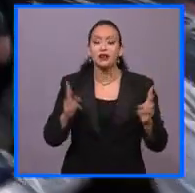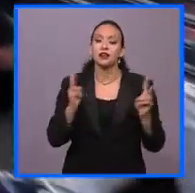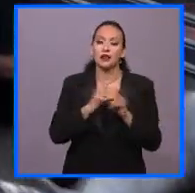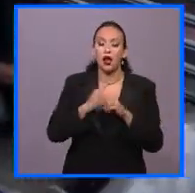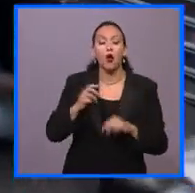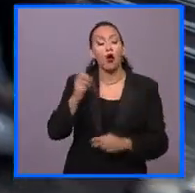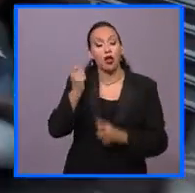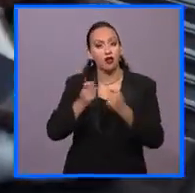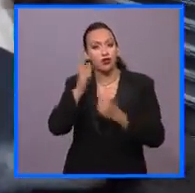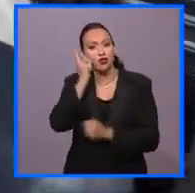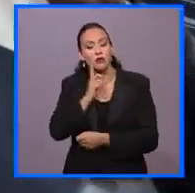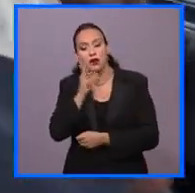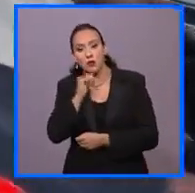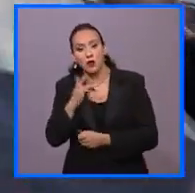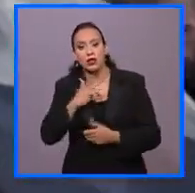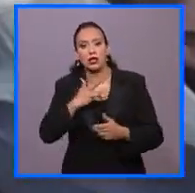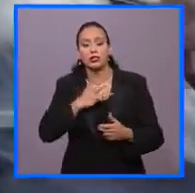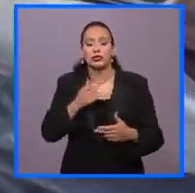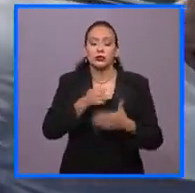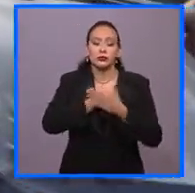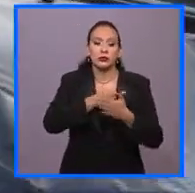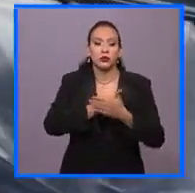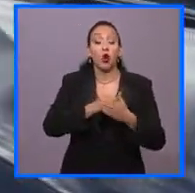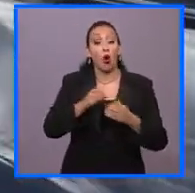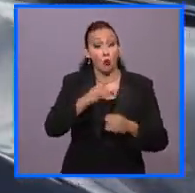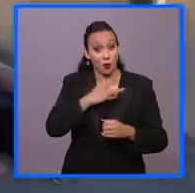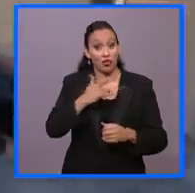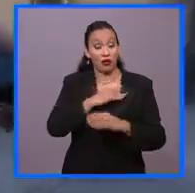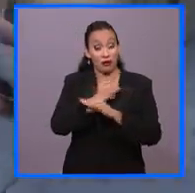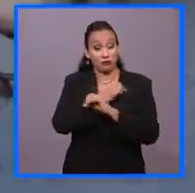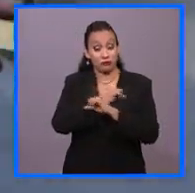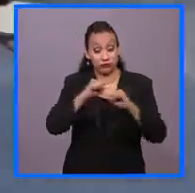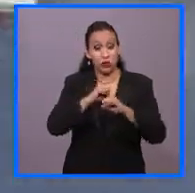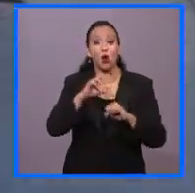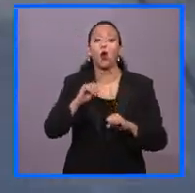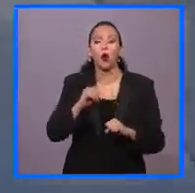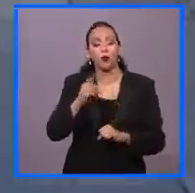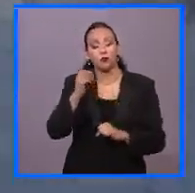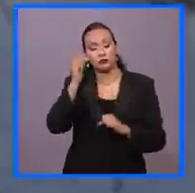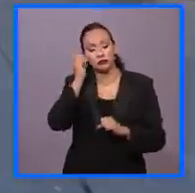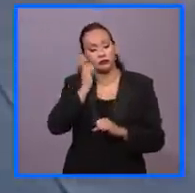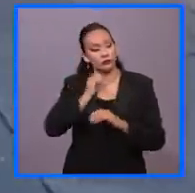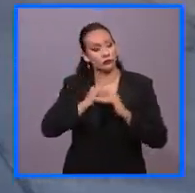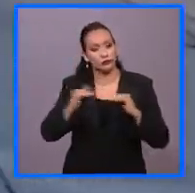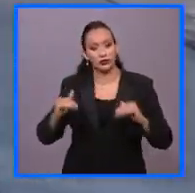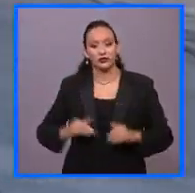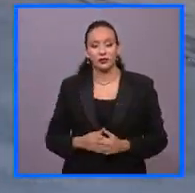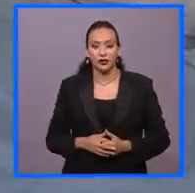apnea, arritmias cardíacas e incluso paro cardíaco y coma.